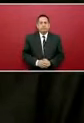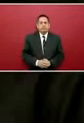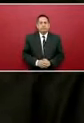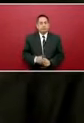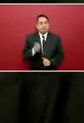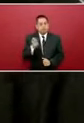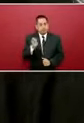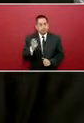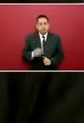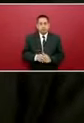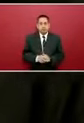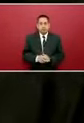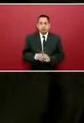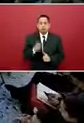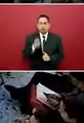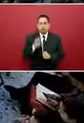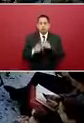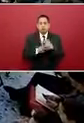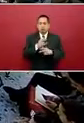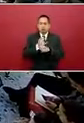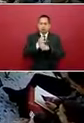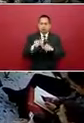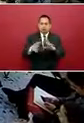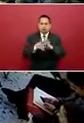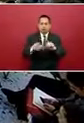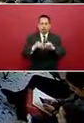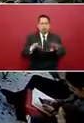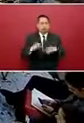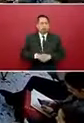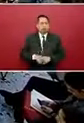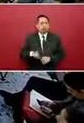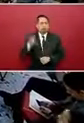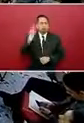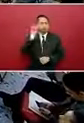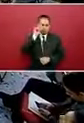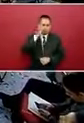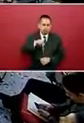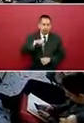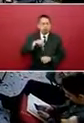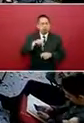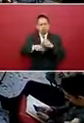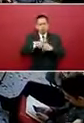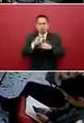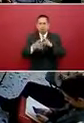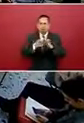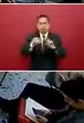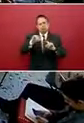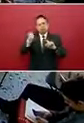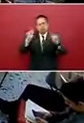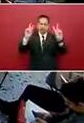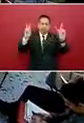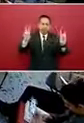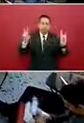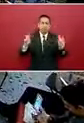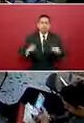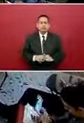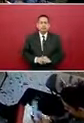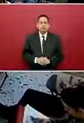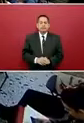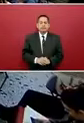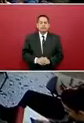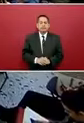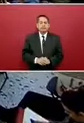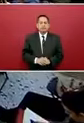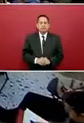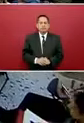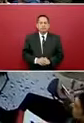Bueno, pues esto era lo que queríamos informar. Mañana vamos a hablar sobre otro tema.